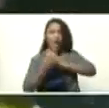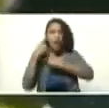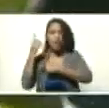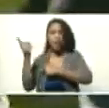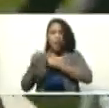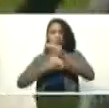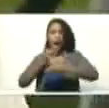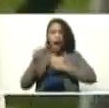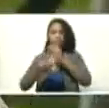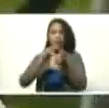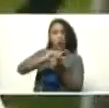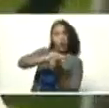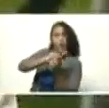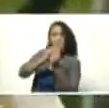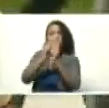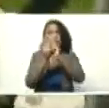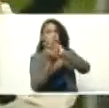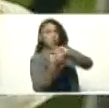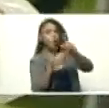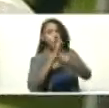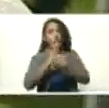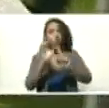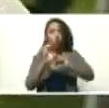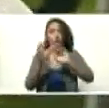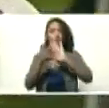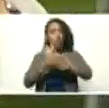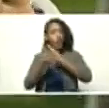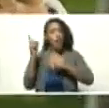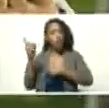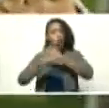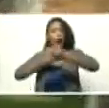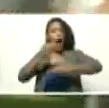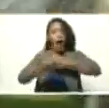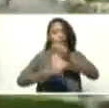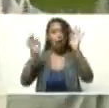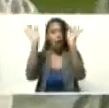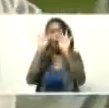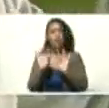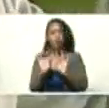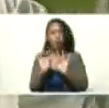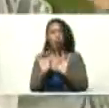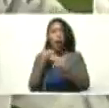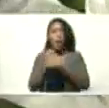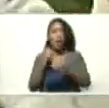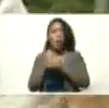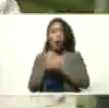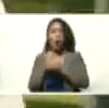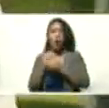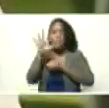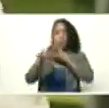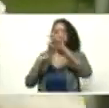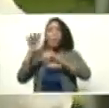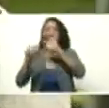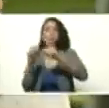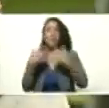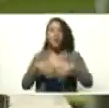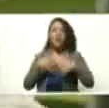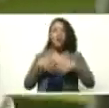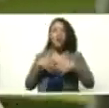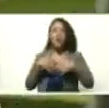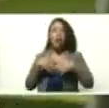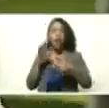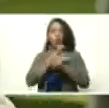la transculturación, pues nos convierten exclusivamente en consumidores de lo que la industria cultural depara a